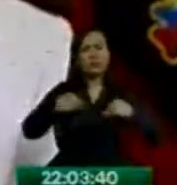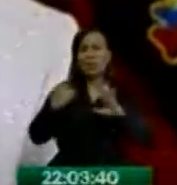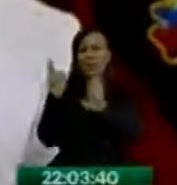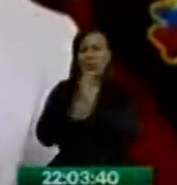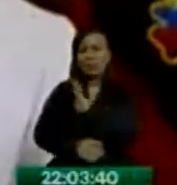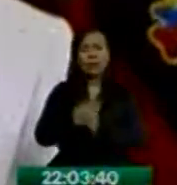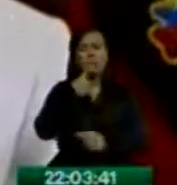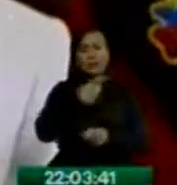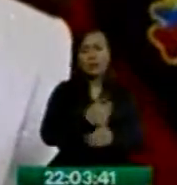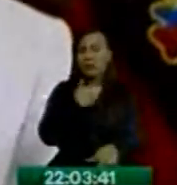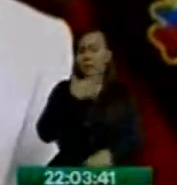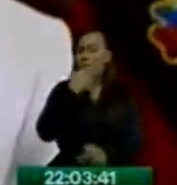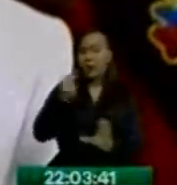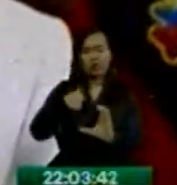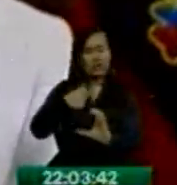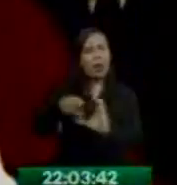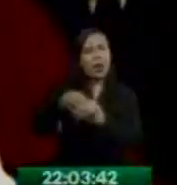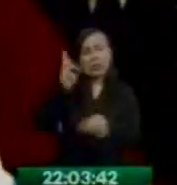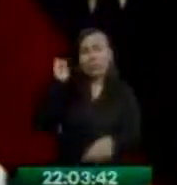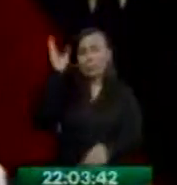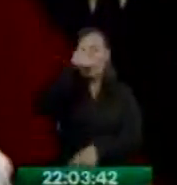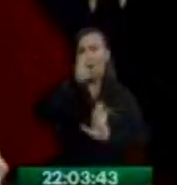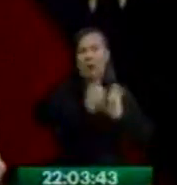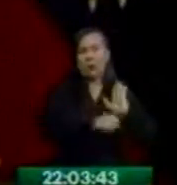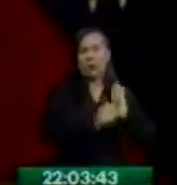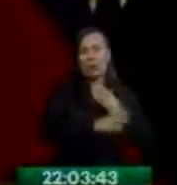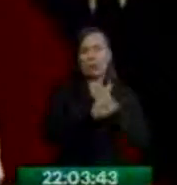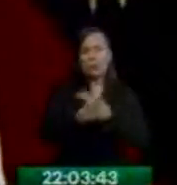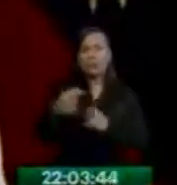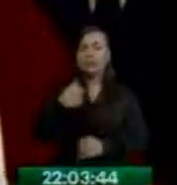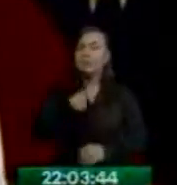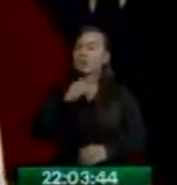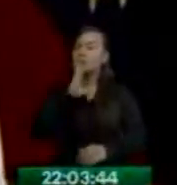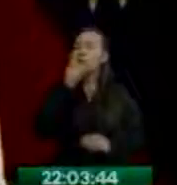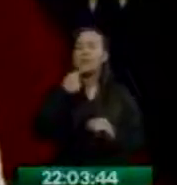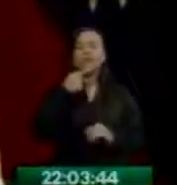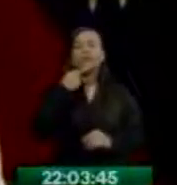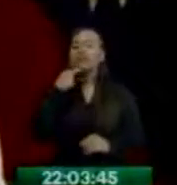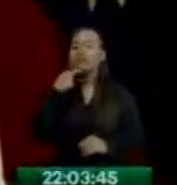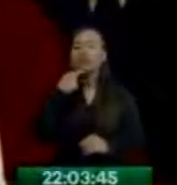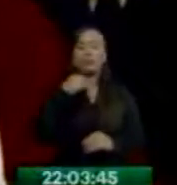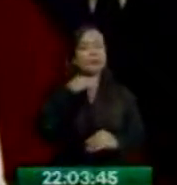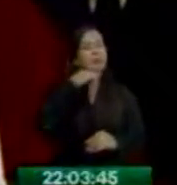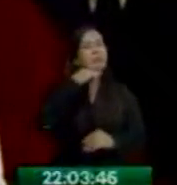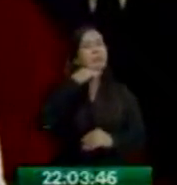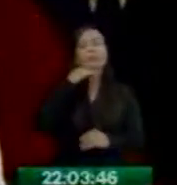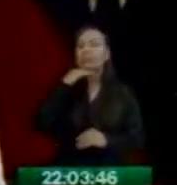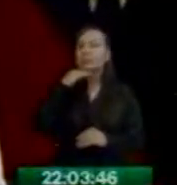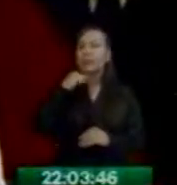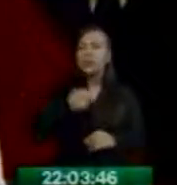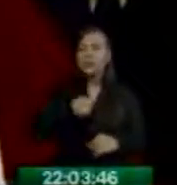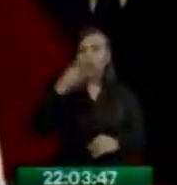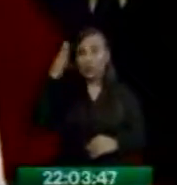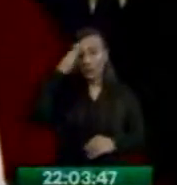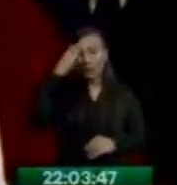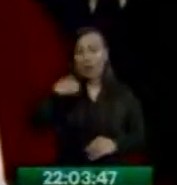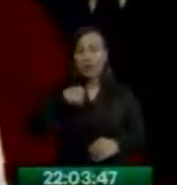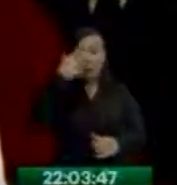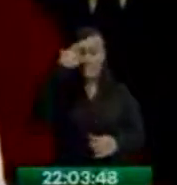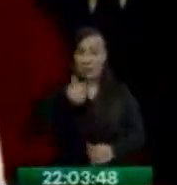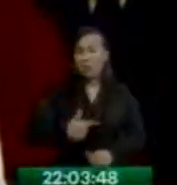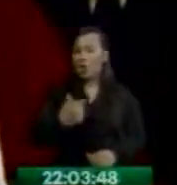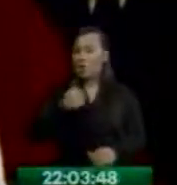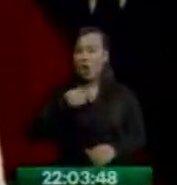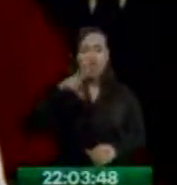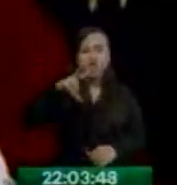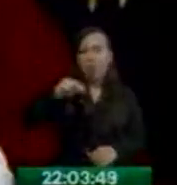para defenderse libremente, aseguraba. Estaré siempre dando la cara, con la frente en alto, como solo la gente honesta puede